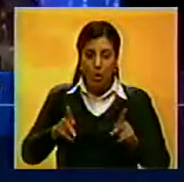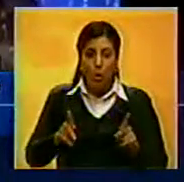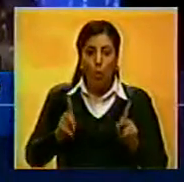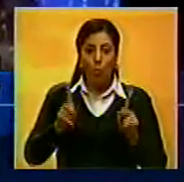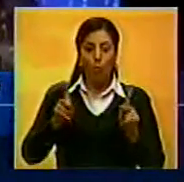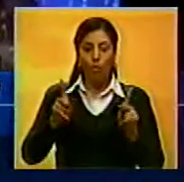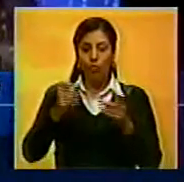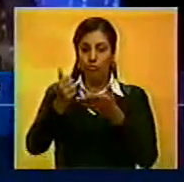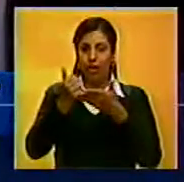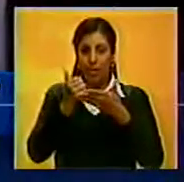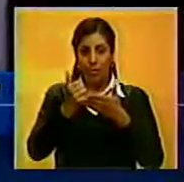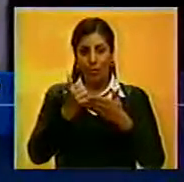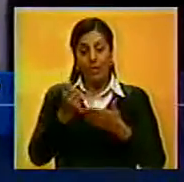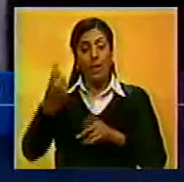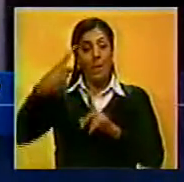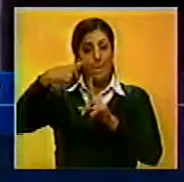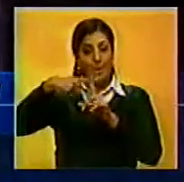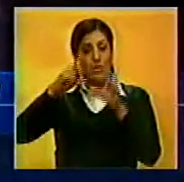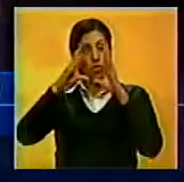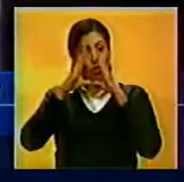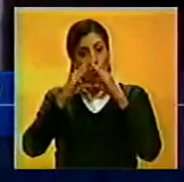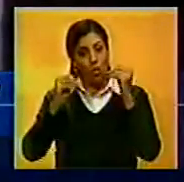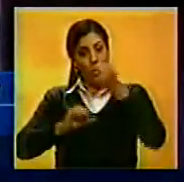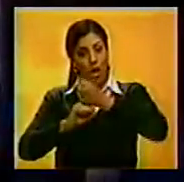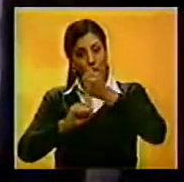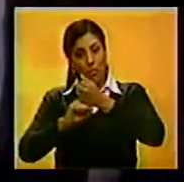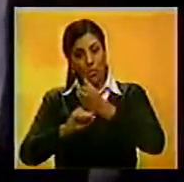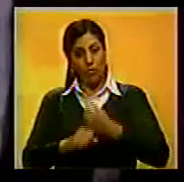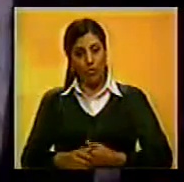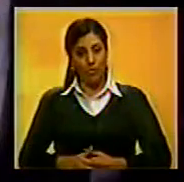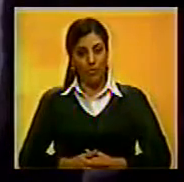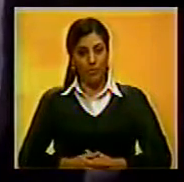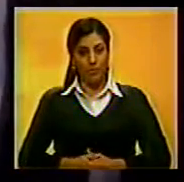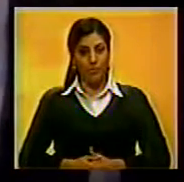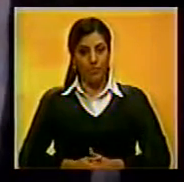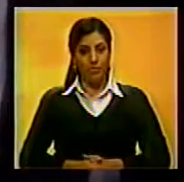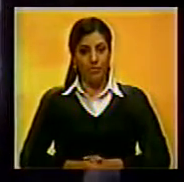oportunidad que le han brindado, además de todo el apoyo que ha recibido.